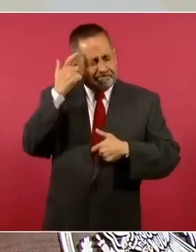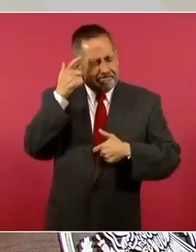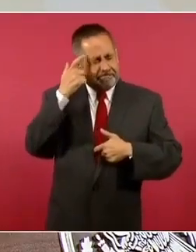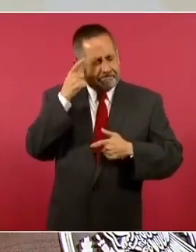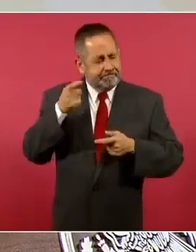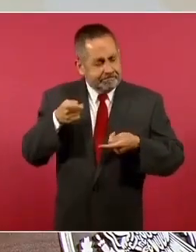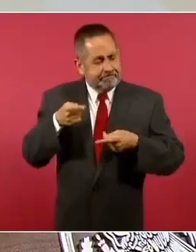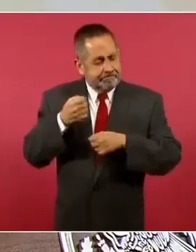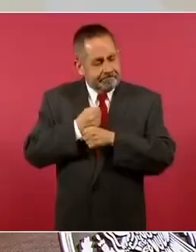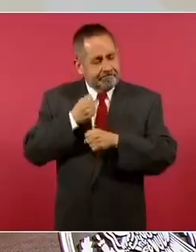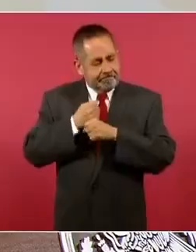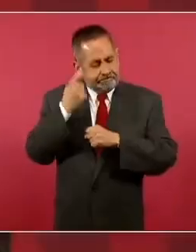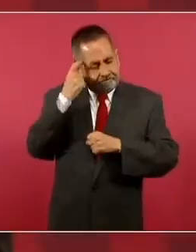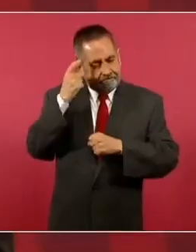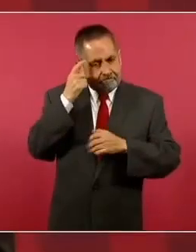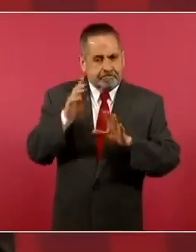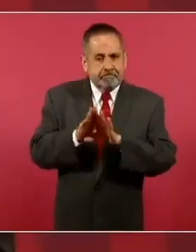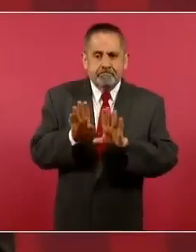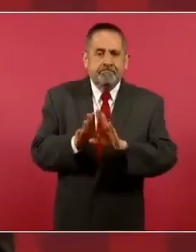que ser pues ejercicio